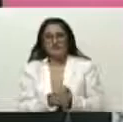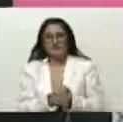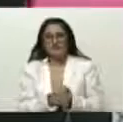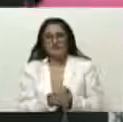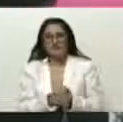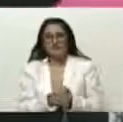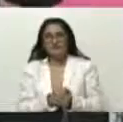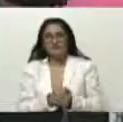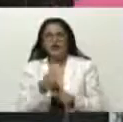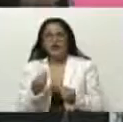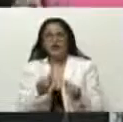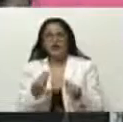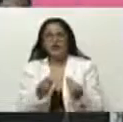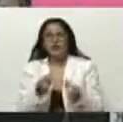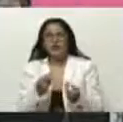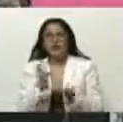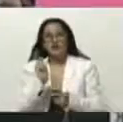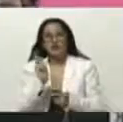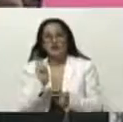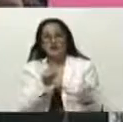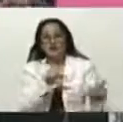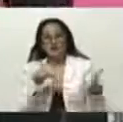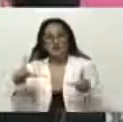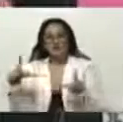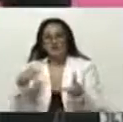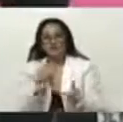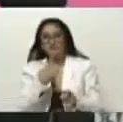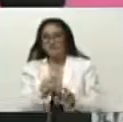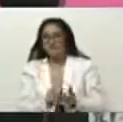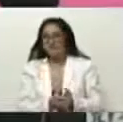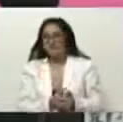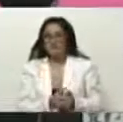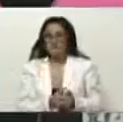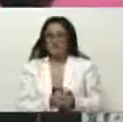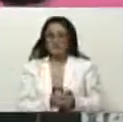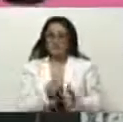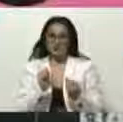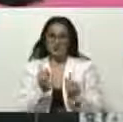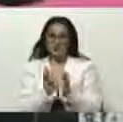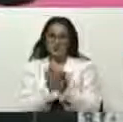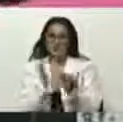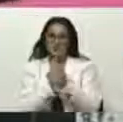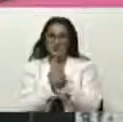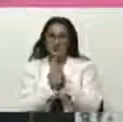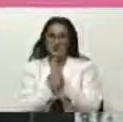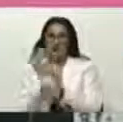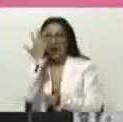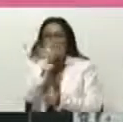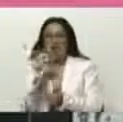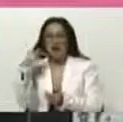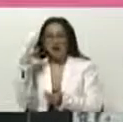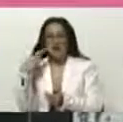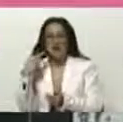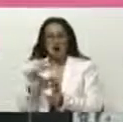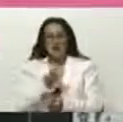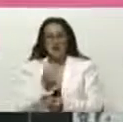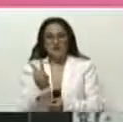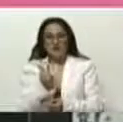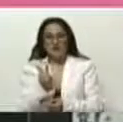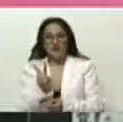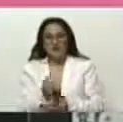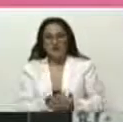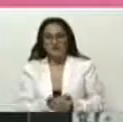Cómo una cantidad de títulos que editamos, hemos iniciado una biblioteca afro-venezolana,